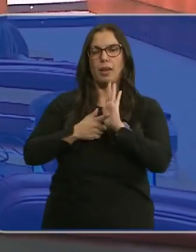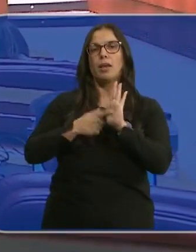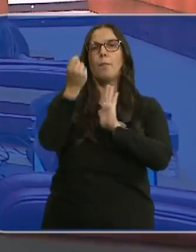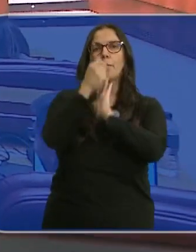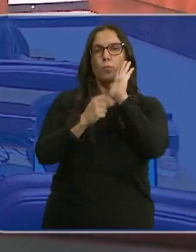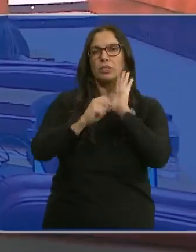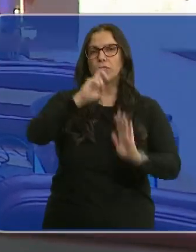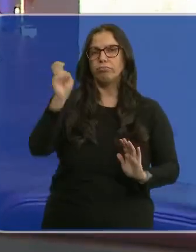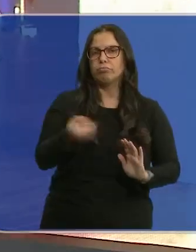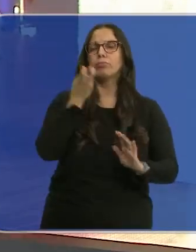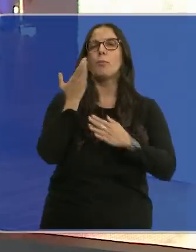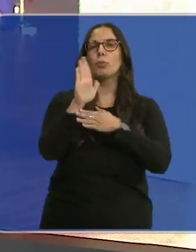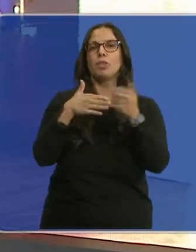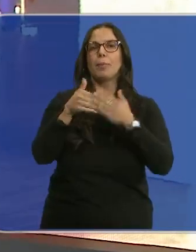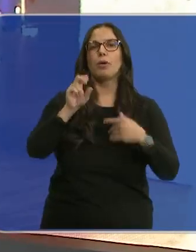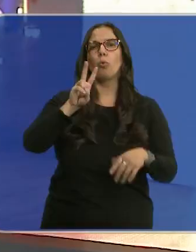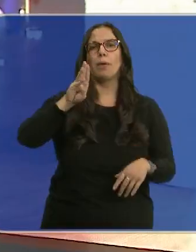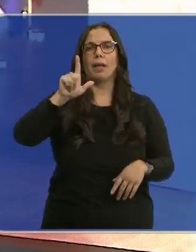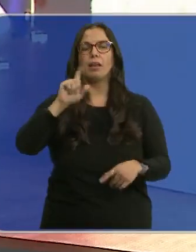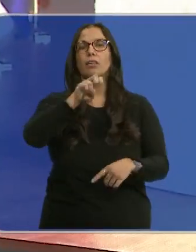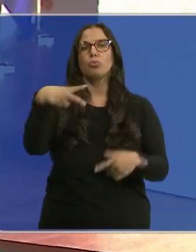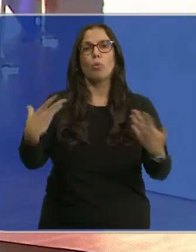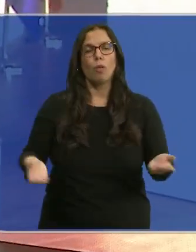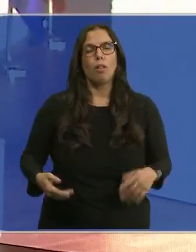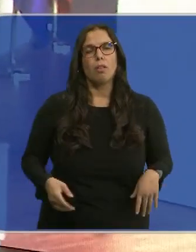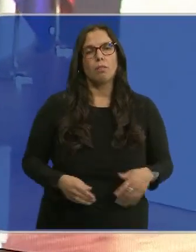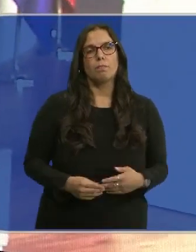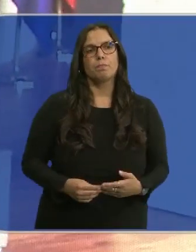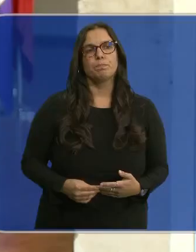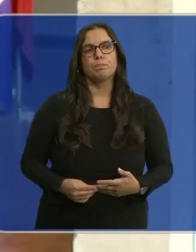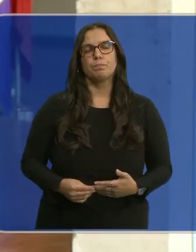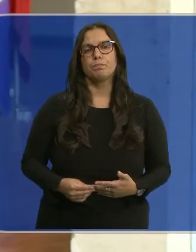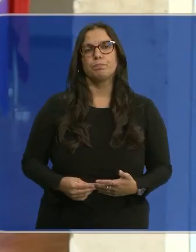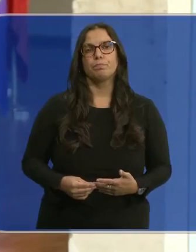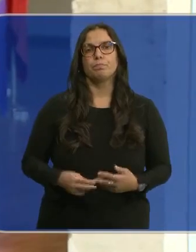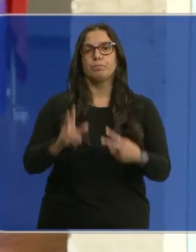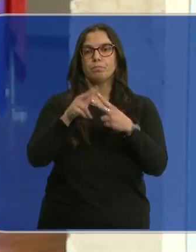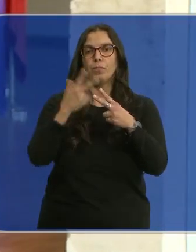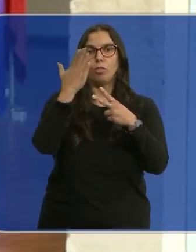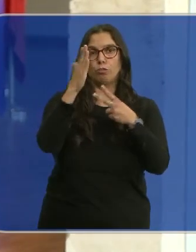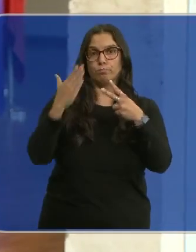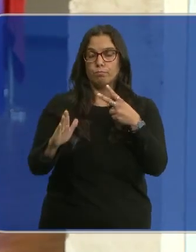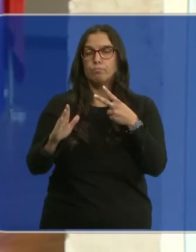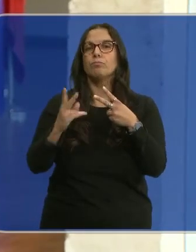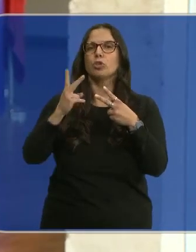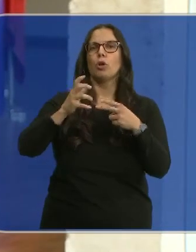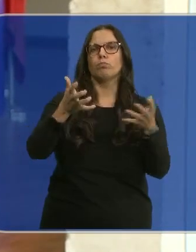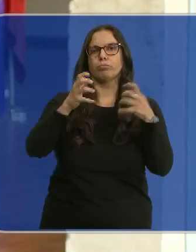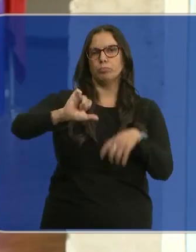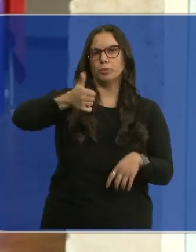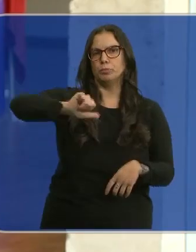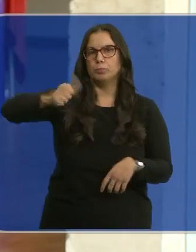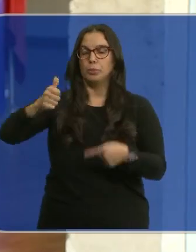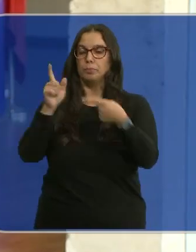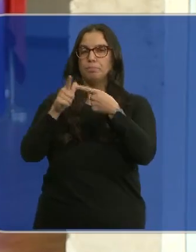por la UPL. ¿Con qué resultados? Lidia Bartolomé. Pues las dos proposiciones no de ley han salido adelante. La de